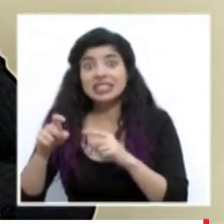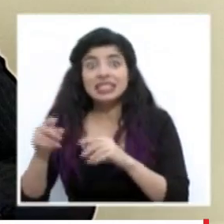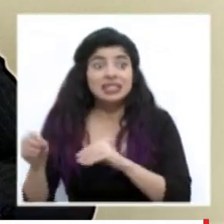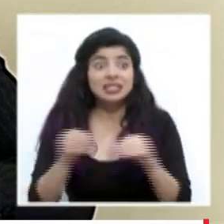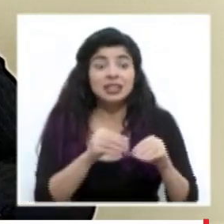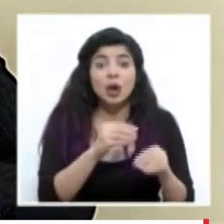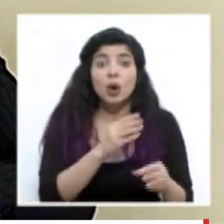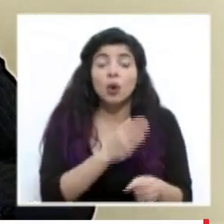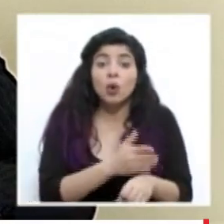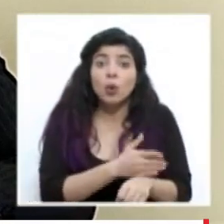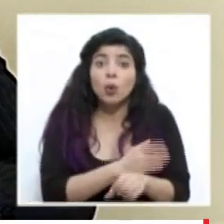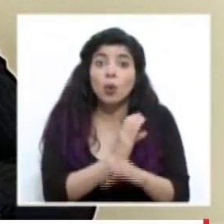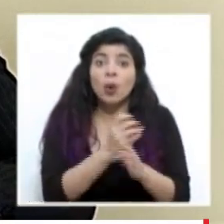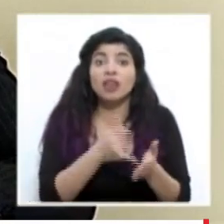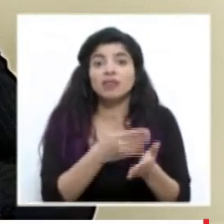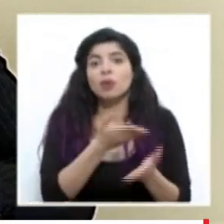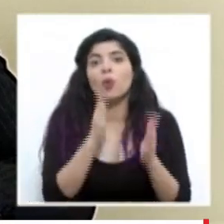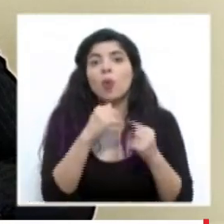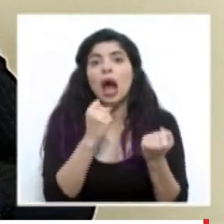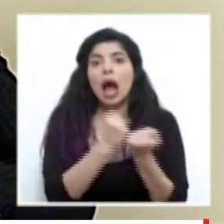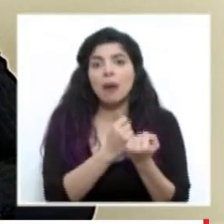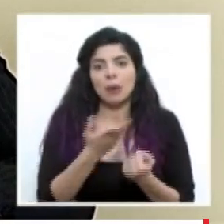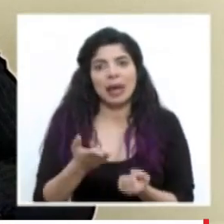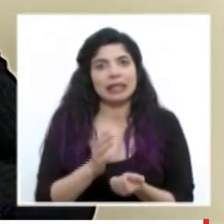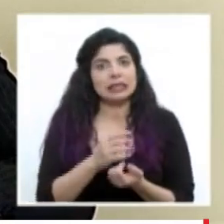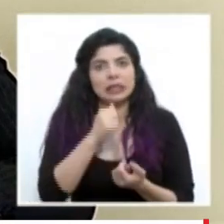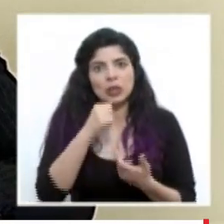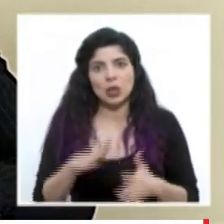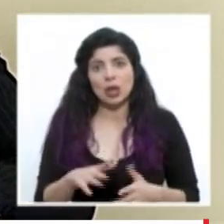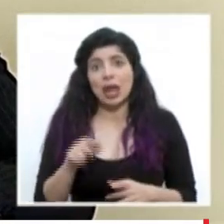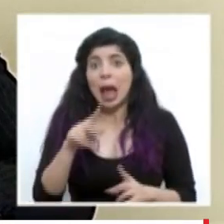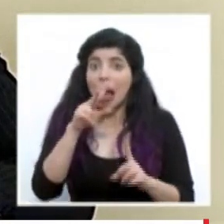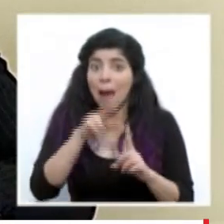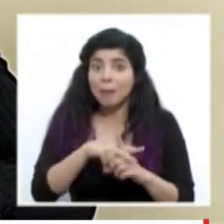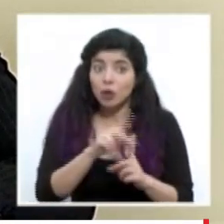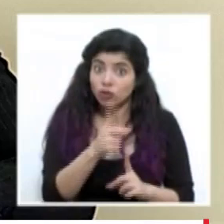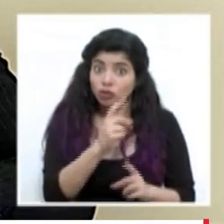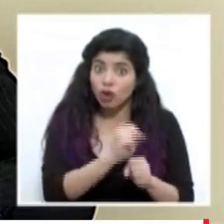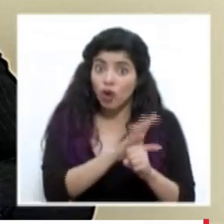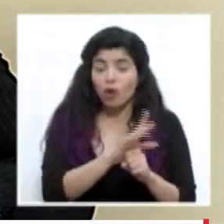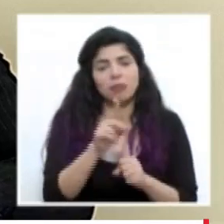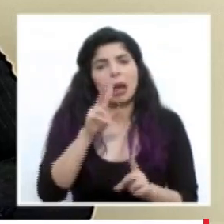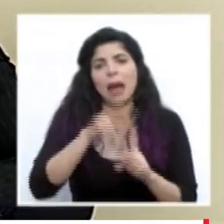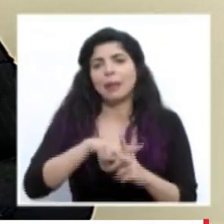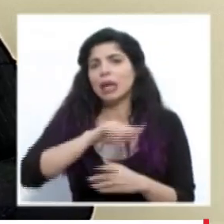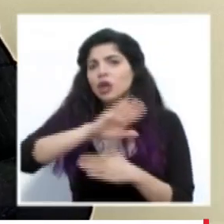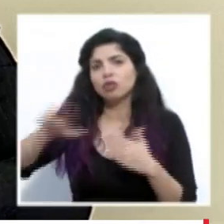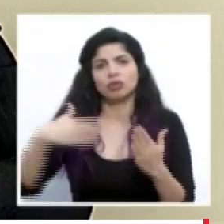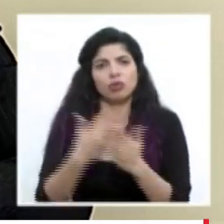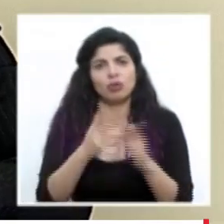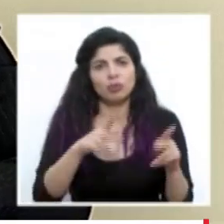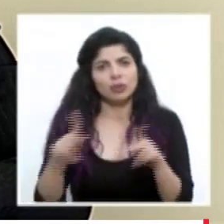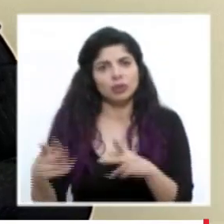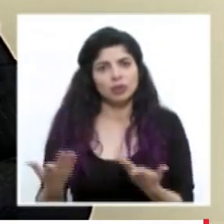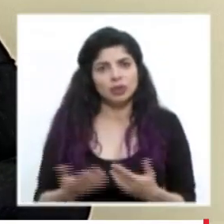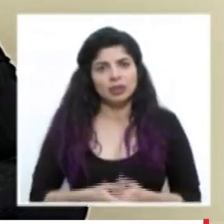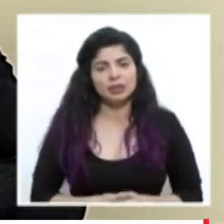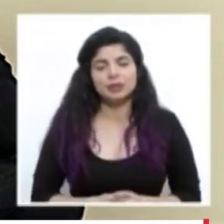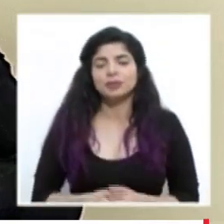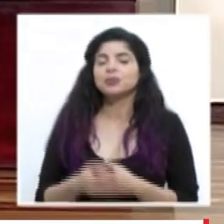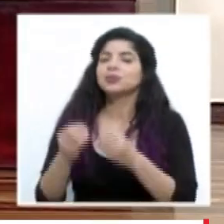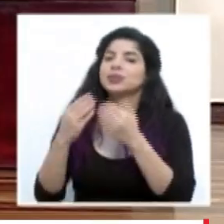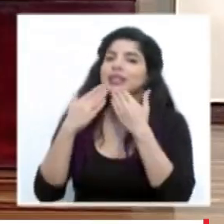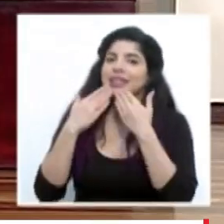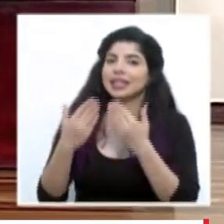ocupa recuperación en cuidados intensivos, no hay. Y eso aplica para toda la población, ¿verdad?, no solamente para los COVID positivos. Muchas